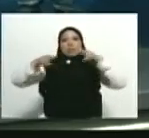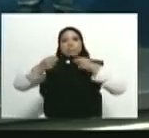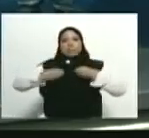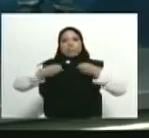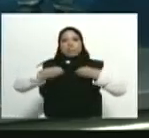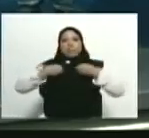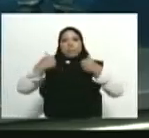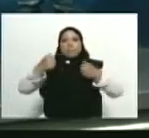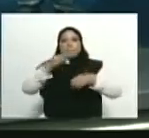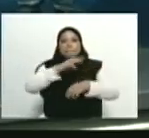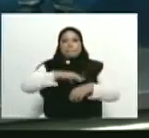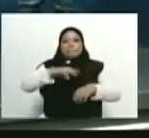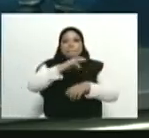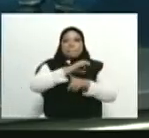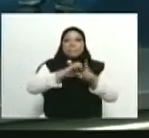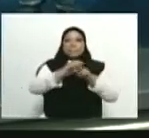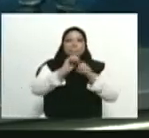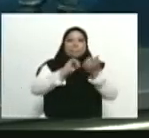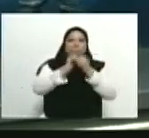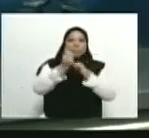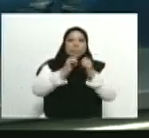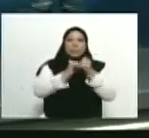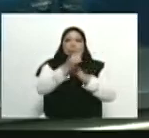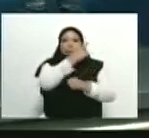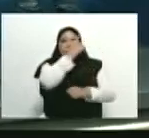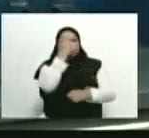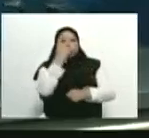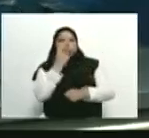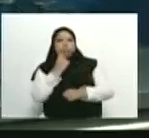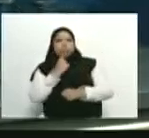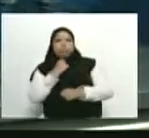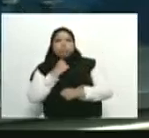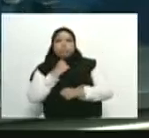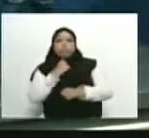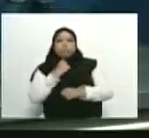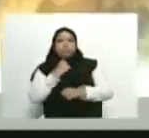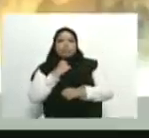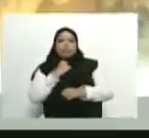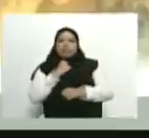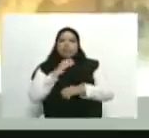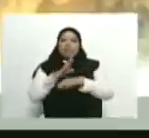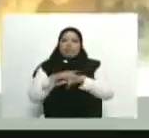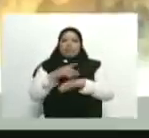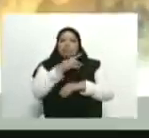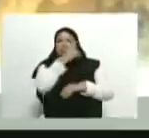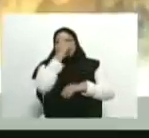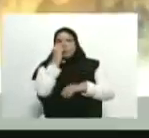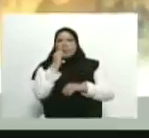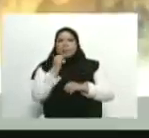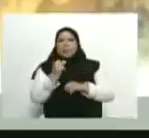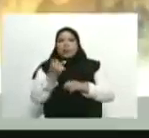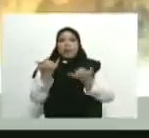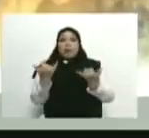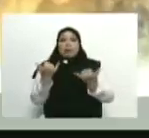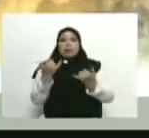Bien desde el Ministerio de Juventud y Deportes. ¿Por qué te pones tan serio, Ale? ¿Ah? ¿Ah? Estás muerto de la risa y que